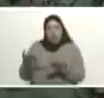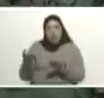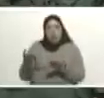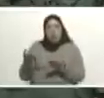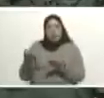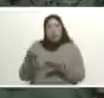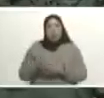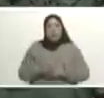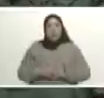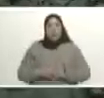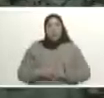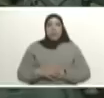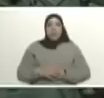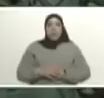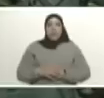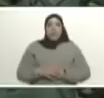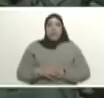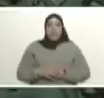una